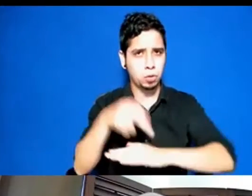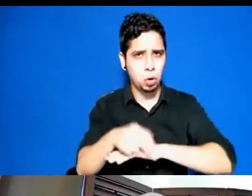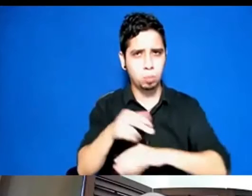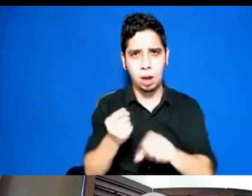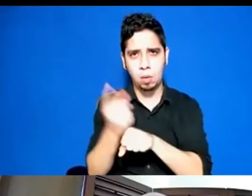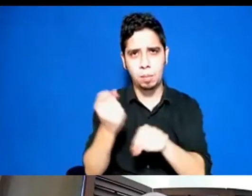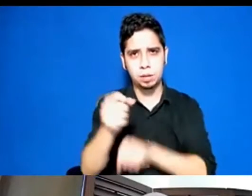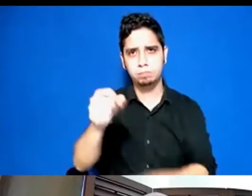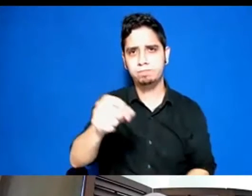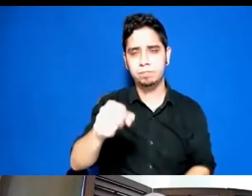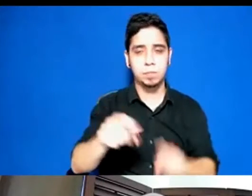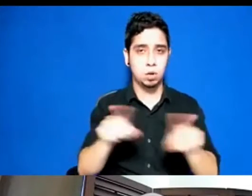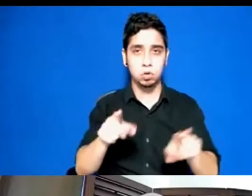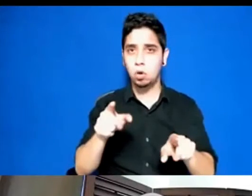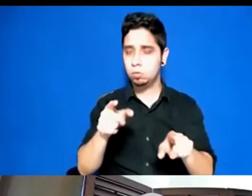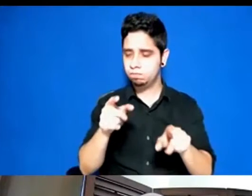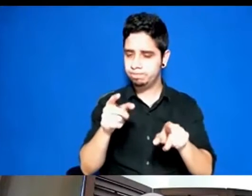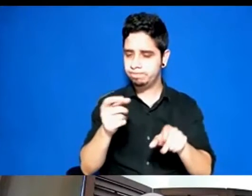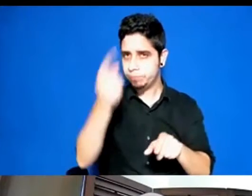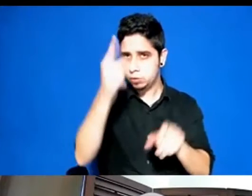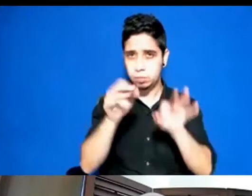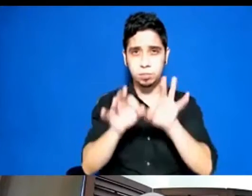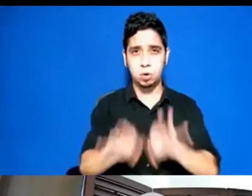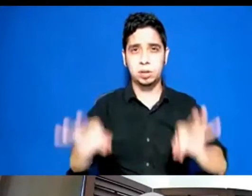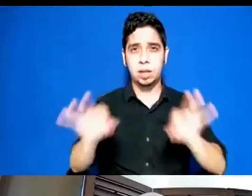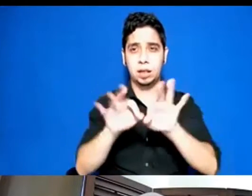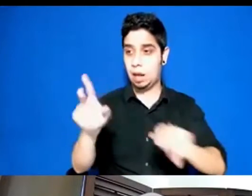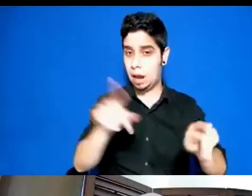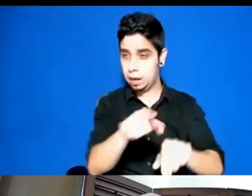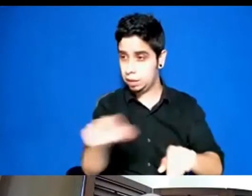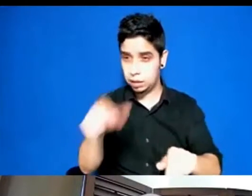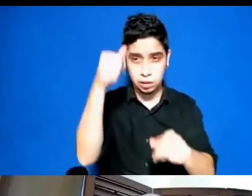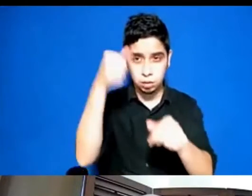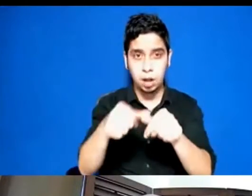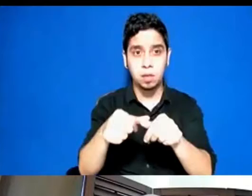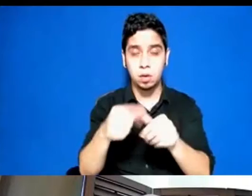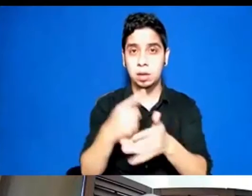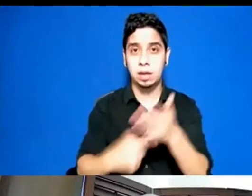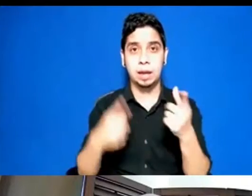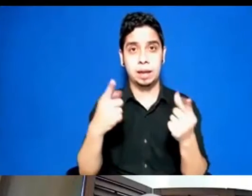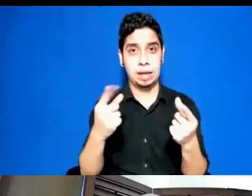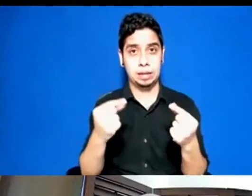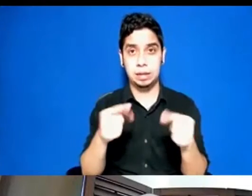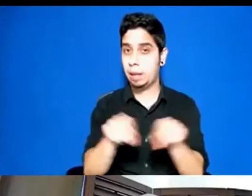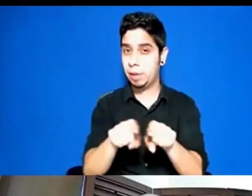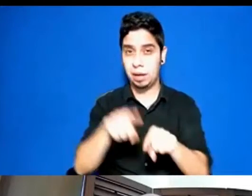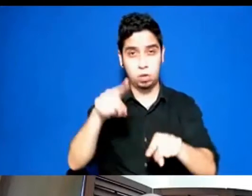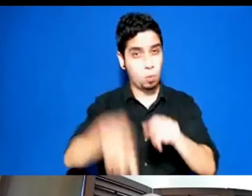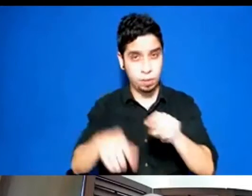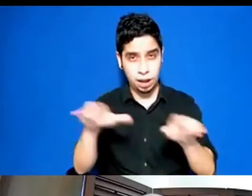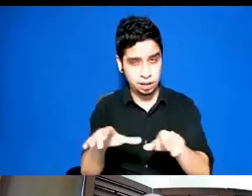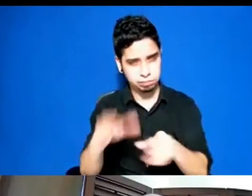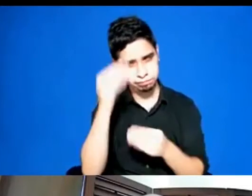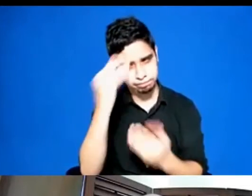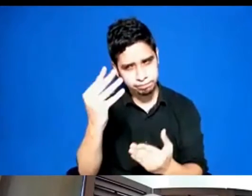yo entiendo que todos los años le tenemos que estar recordando a la gente lo que tiene que hacer y lo que no tiene que hacer para